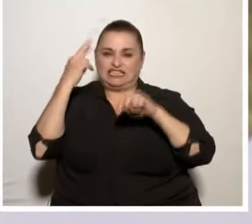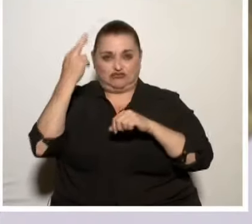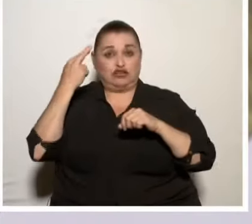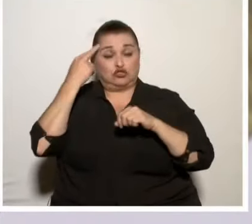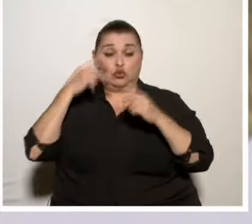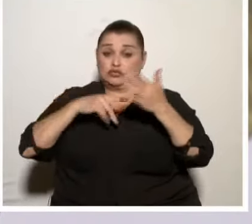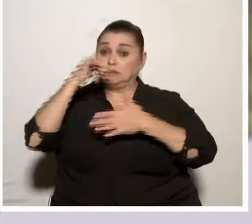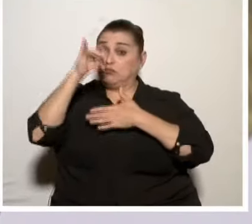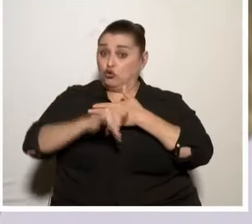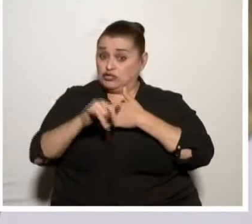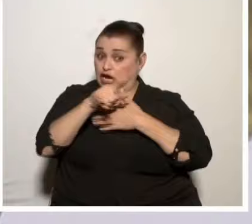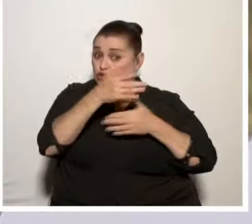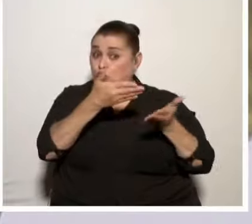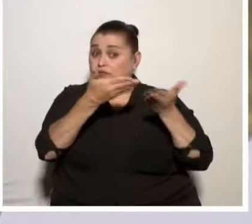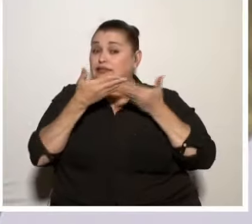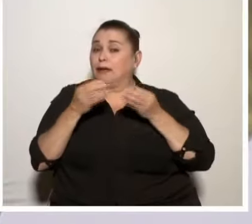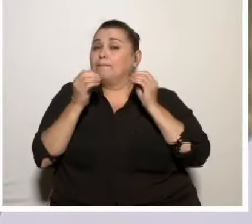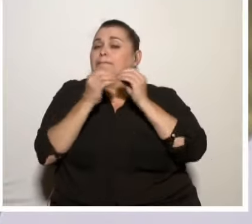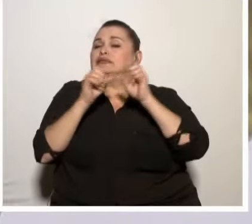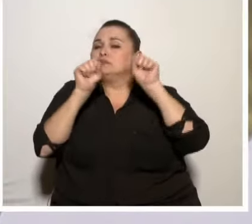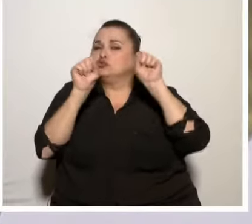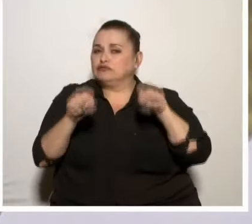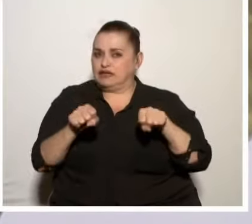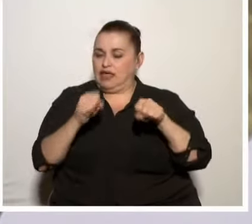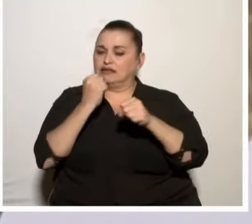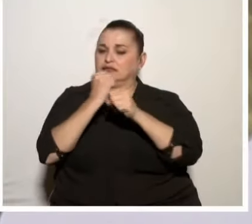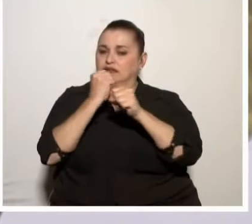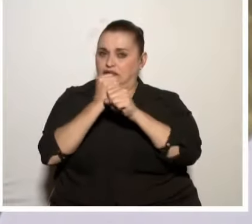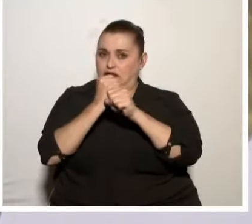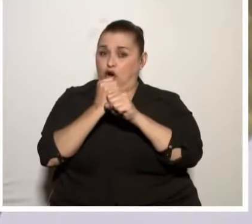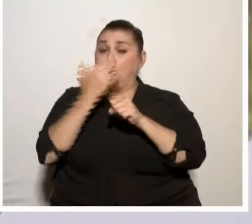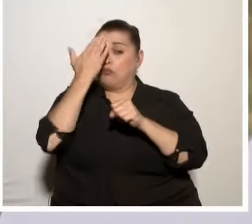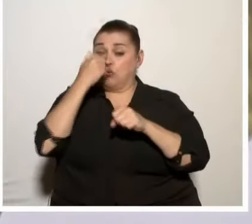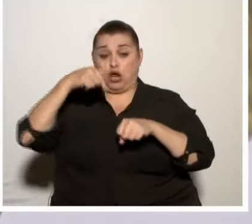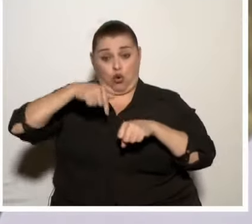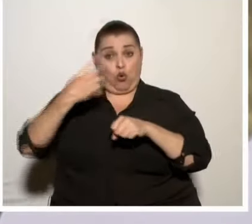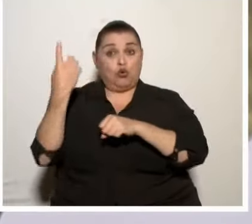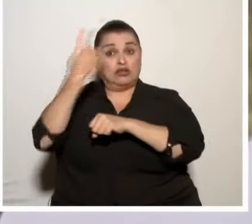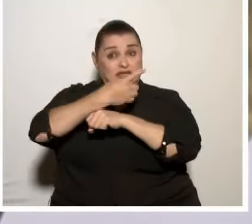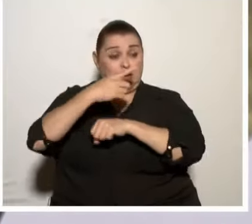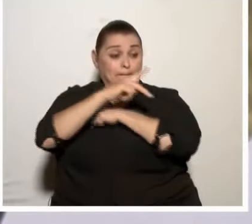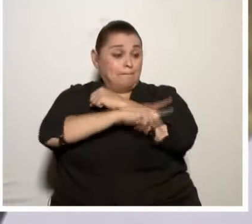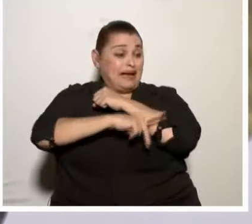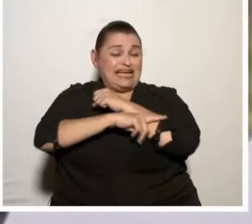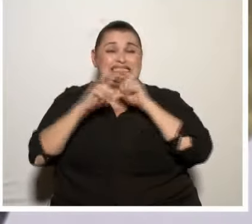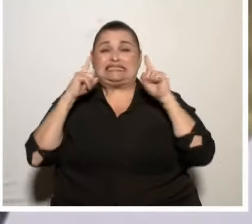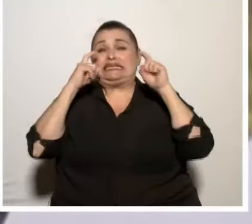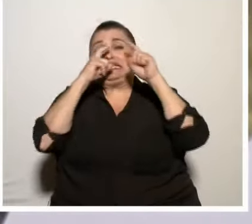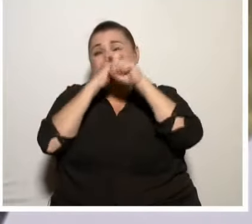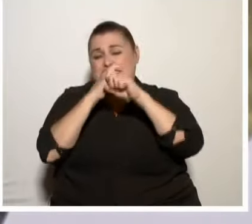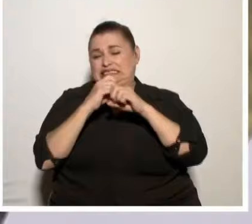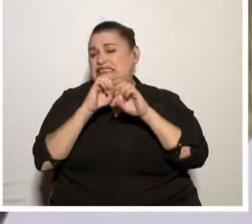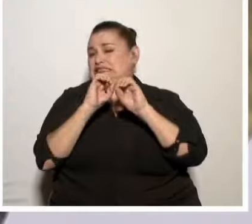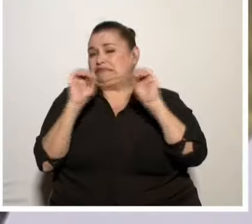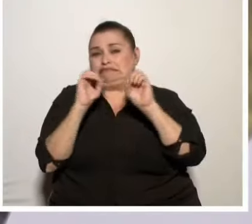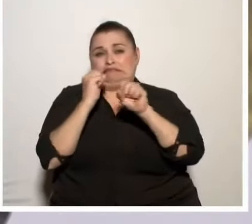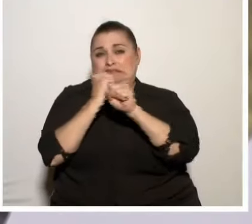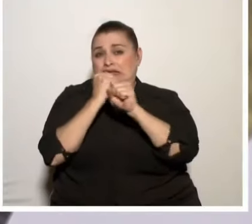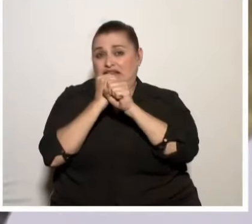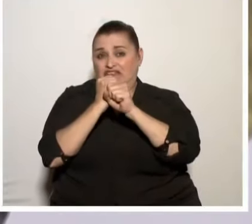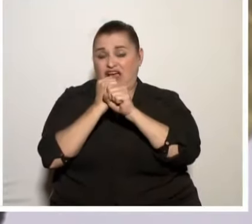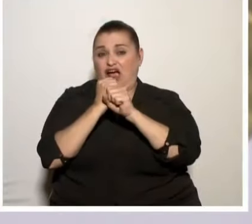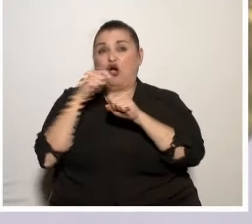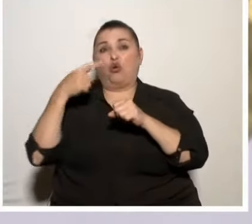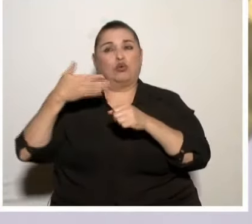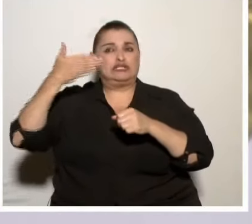como este generaría mayores posibilidades de empleo, siendo que hoy nuestro país está en una crisis de desempleo histórica. Pero